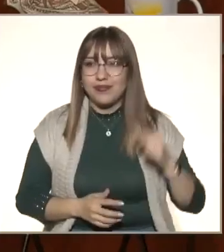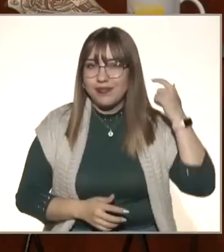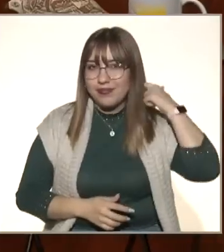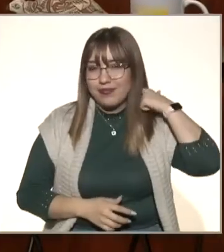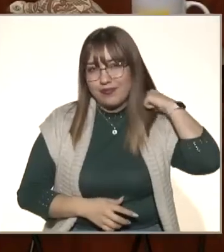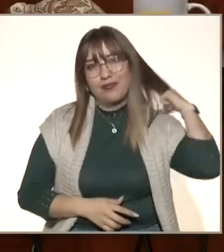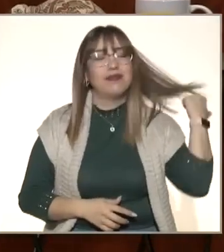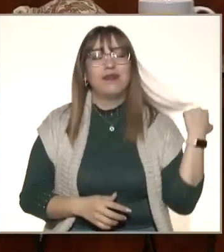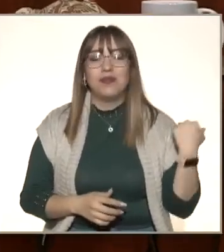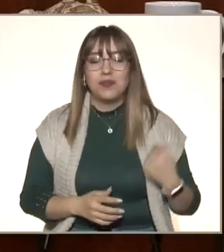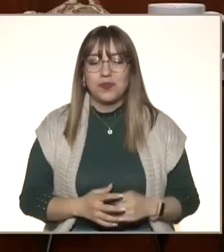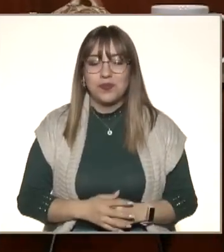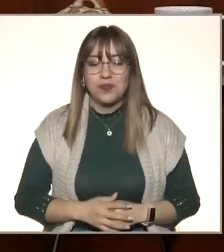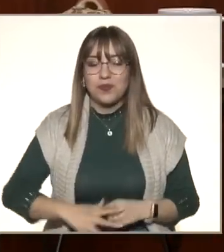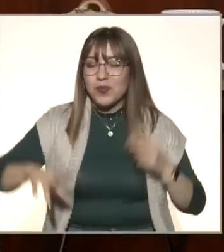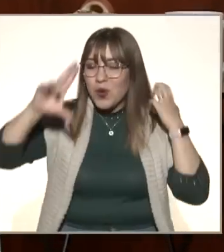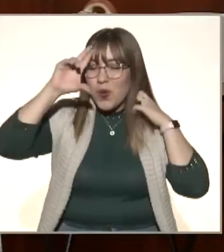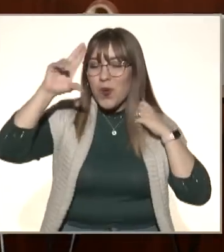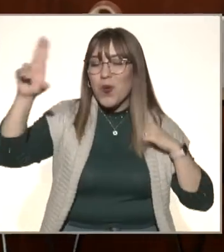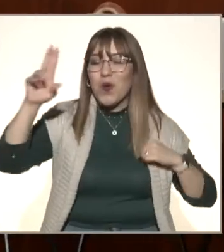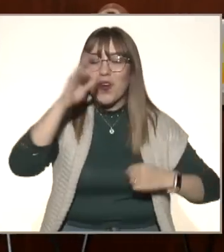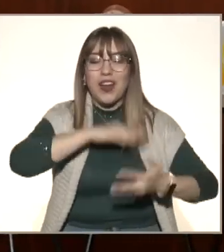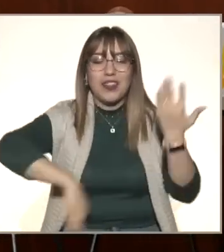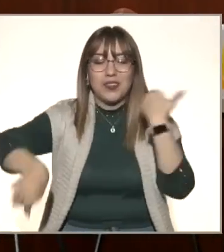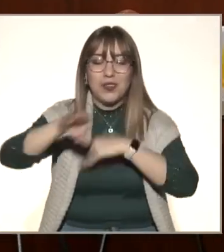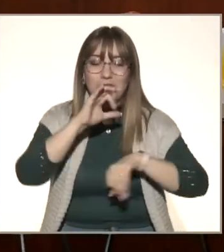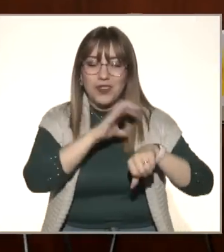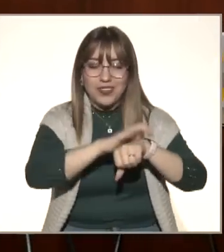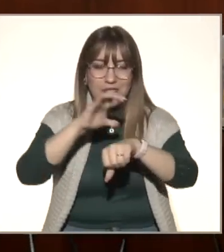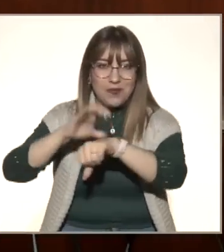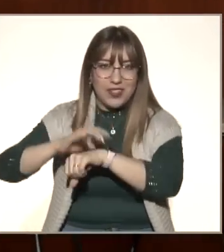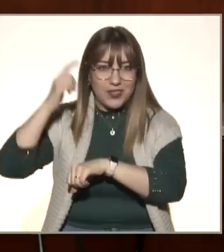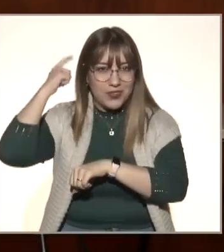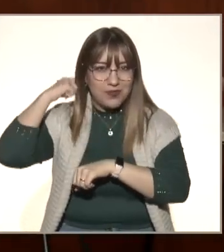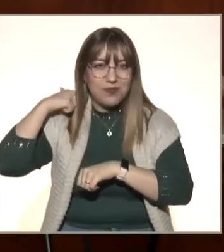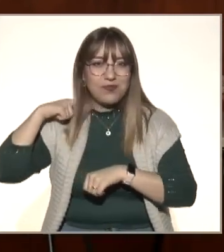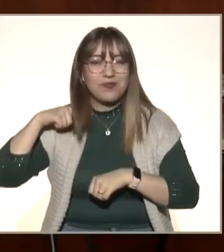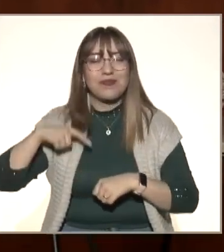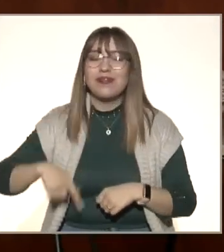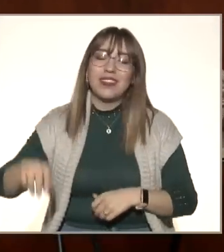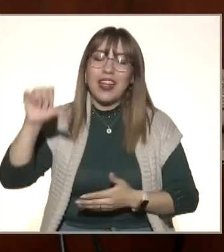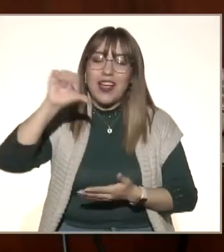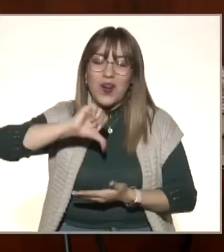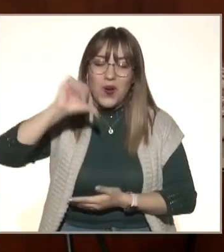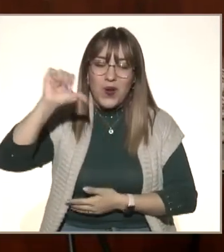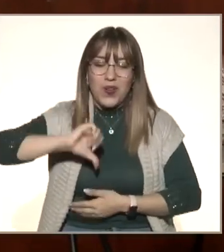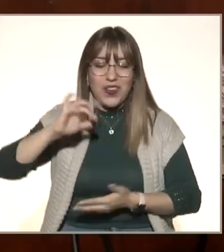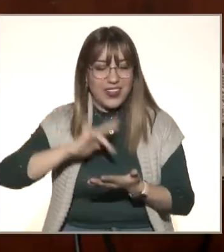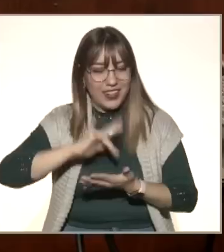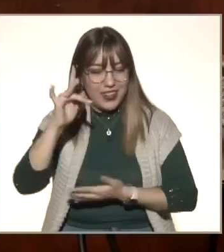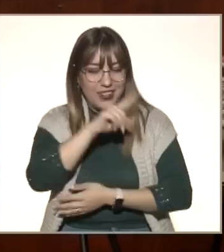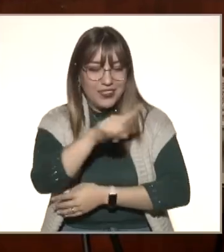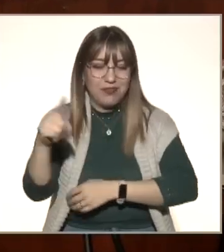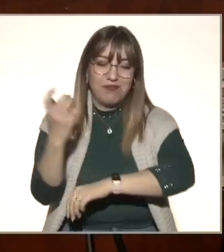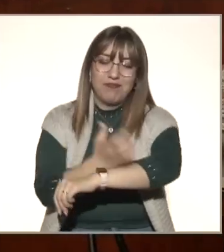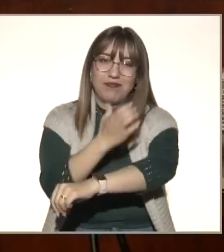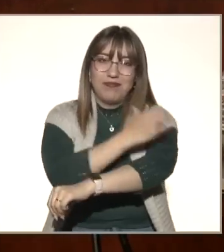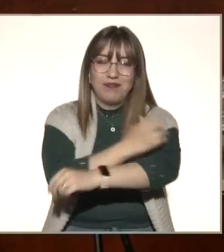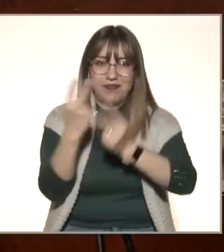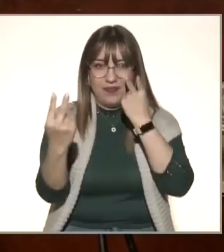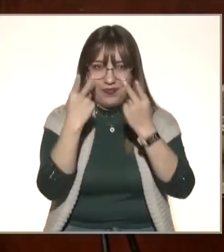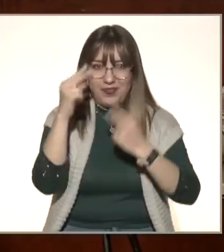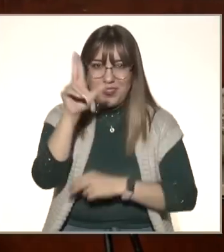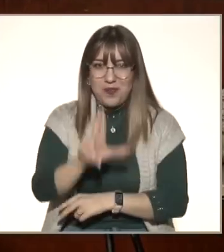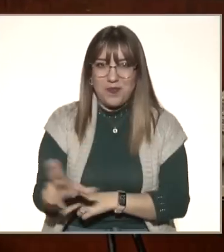Buenos días, amigas, amigos, amigues de Diálogos en Confianza. Gracias por acompañarnos esta mañana de martes de familia. Como lo